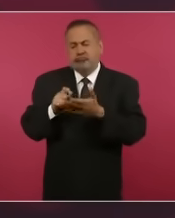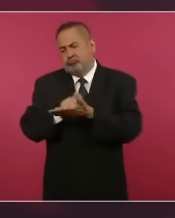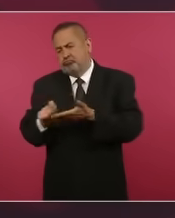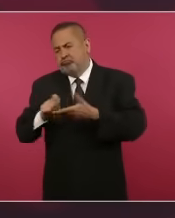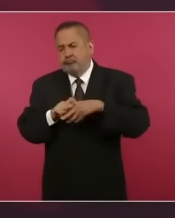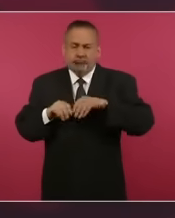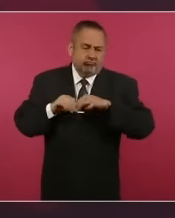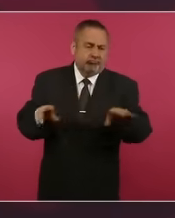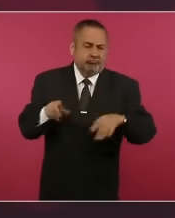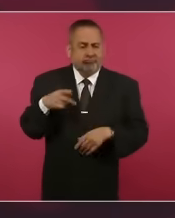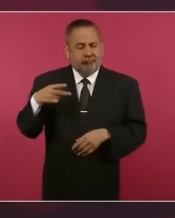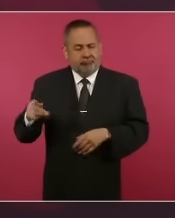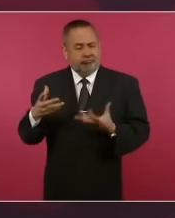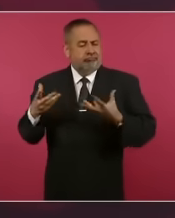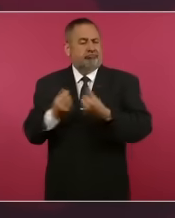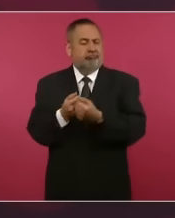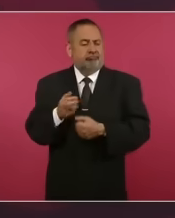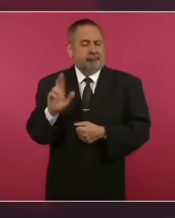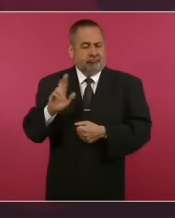republicano,